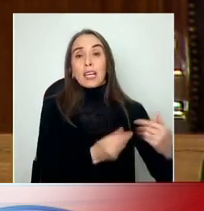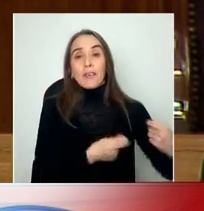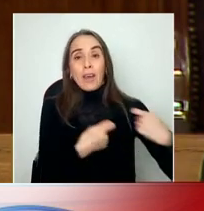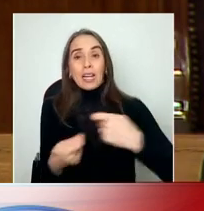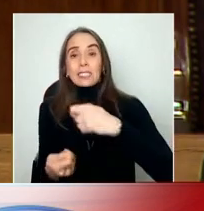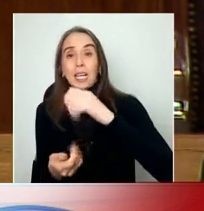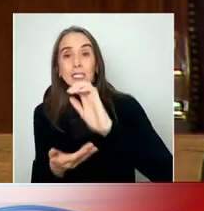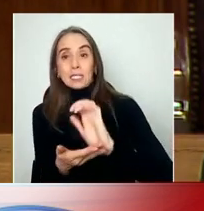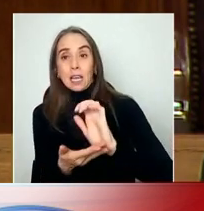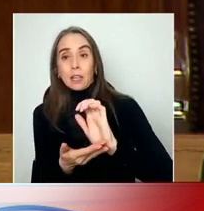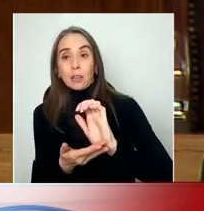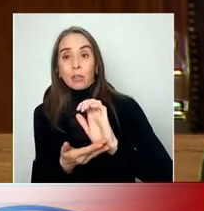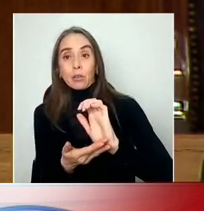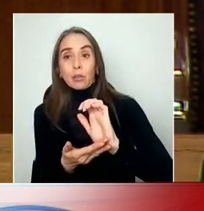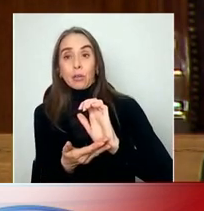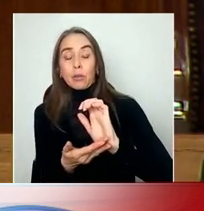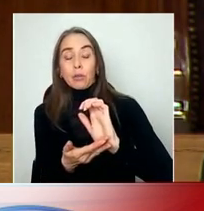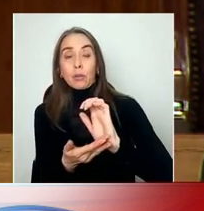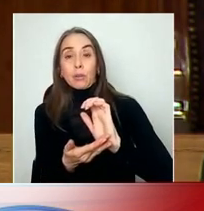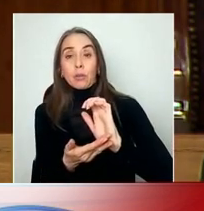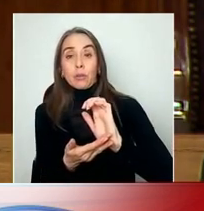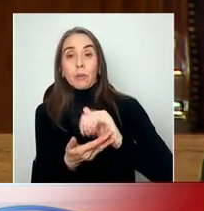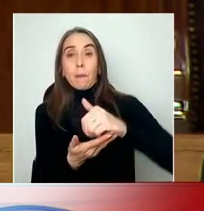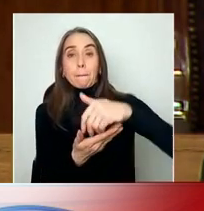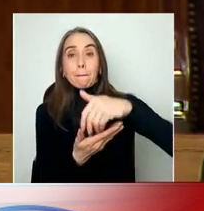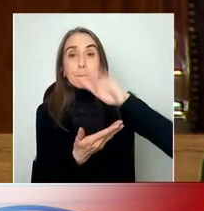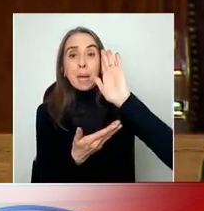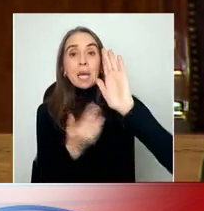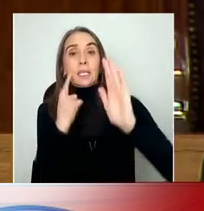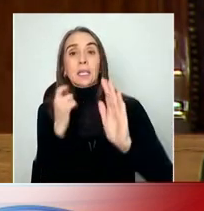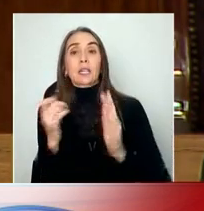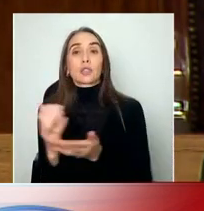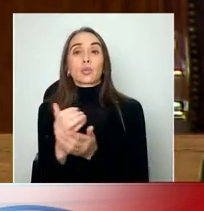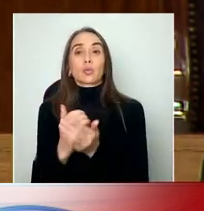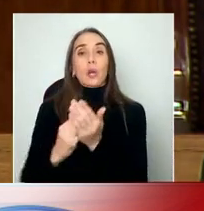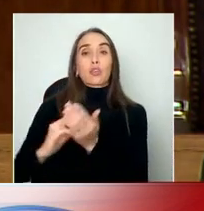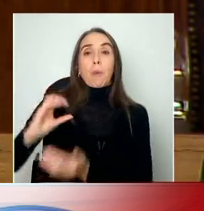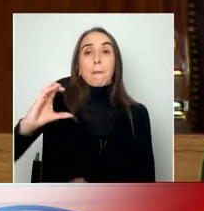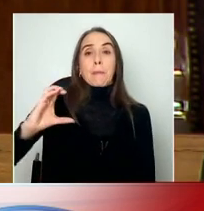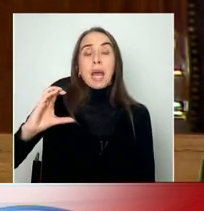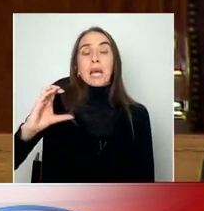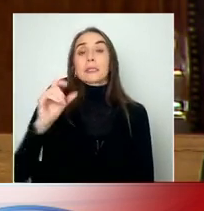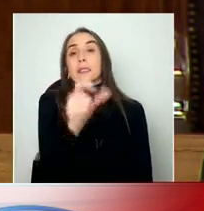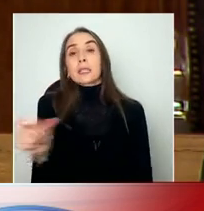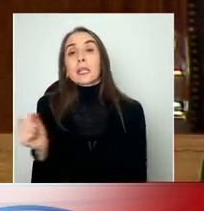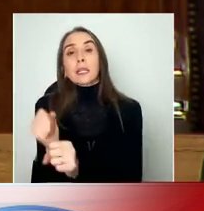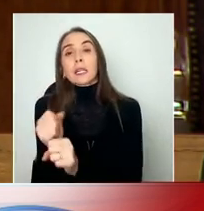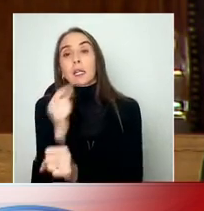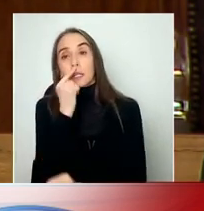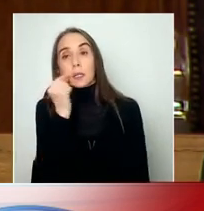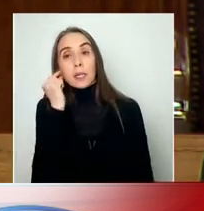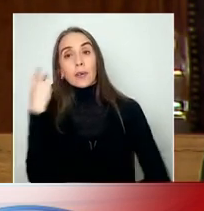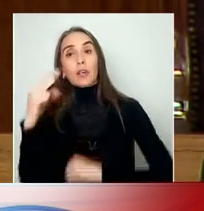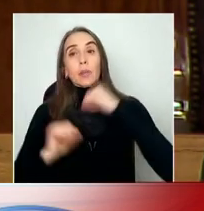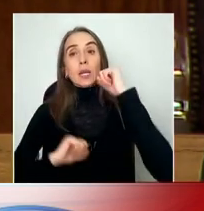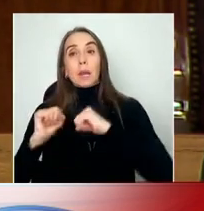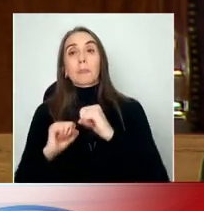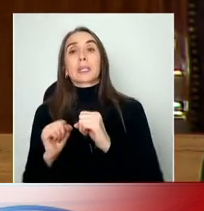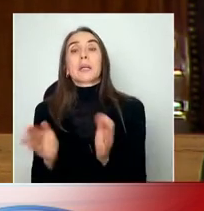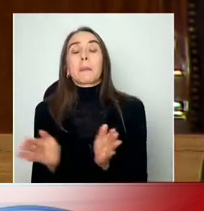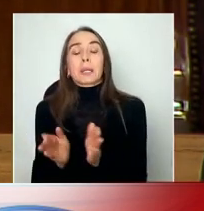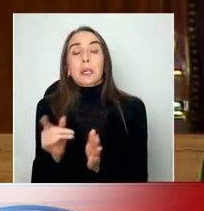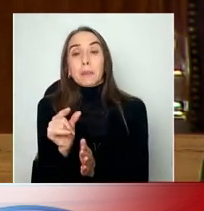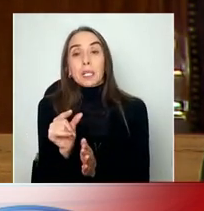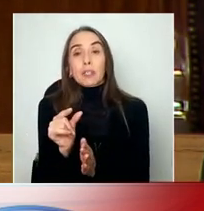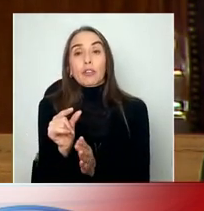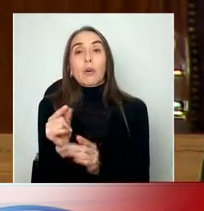mayores luego de que la sala de la cámara de diputadas y diputados aprobara la ley que aumentará de manera gradual el sueldo mínimo en Chile a